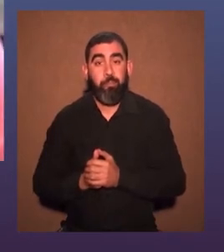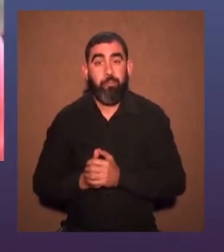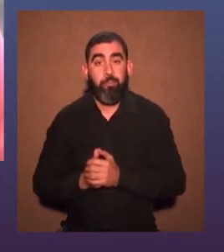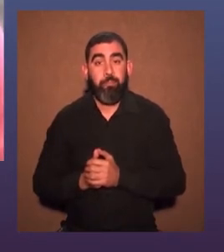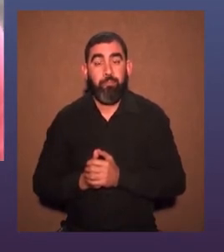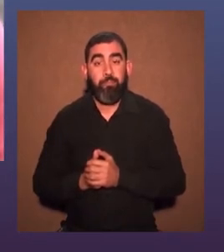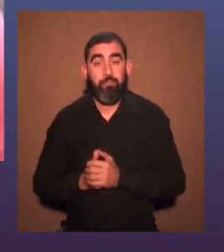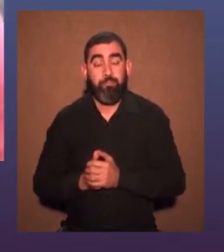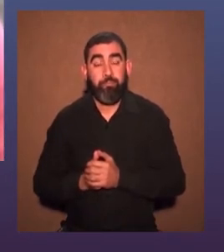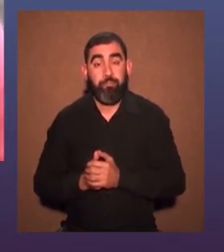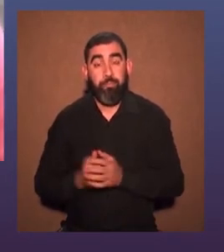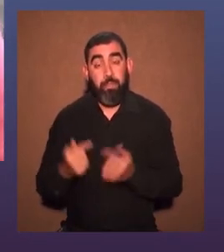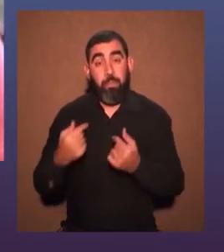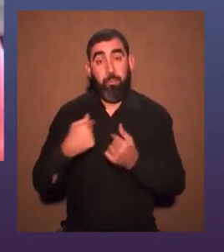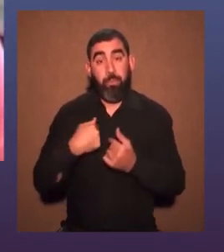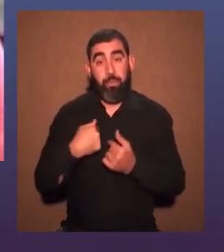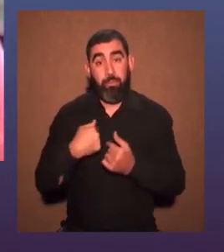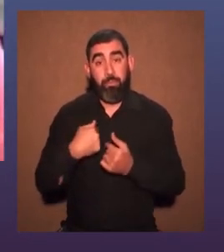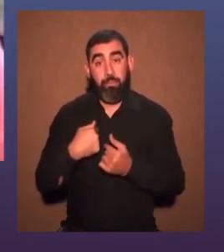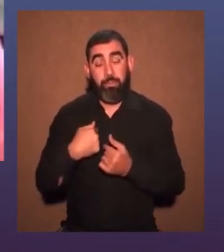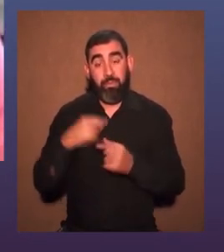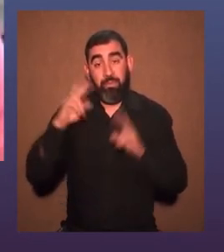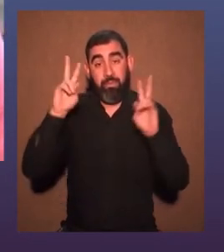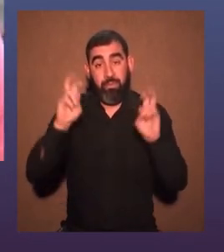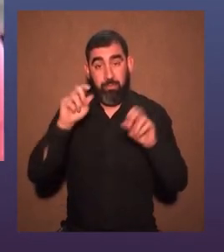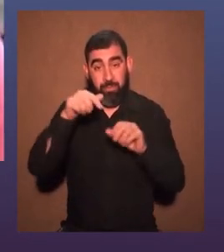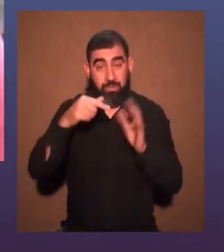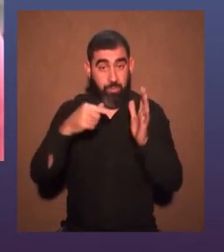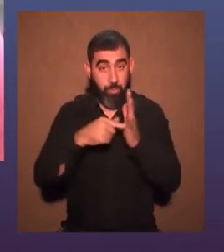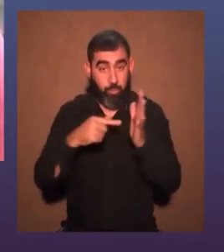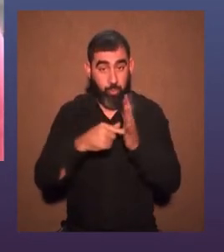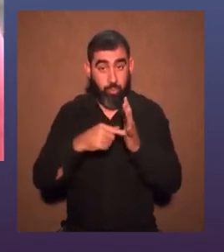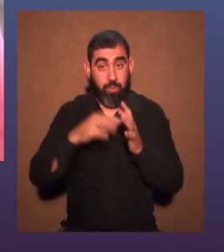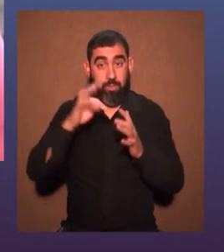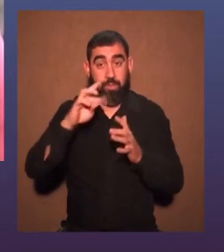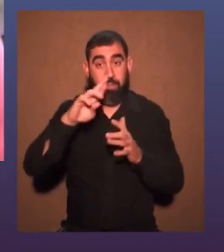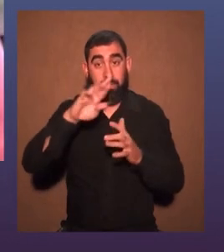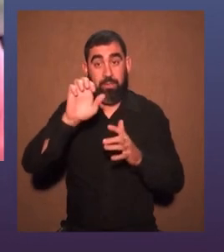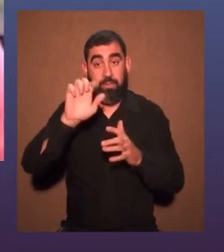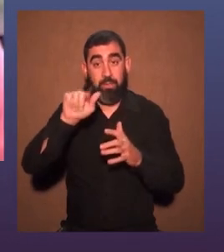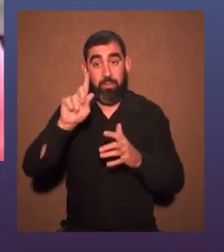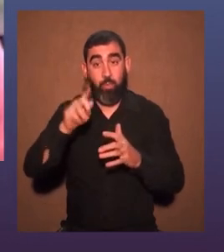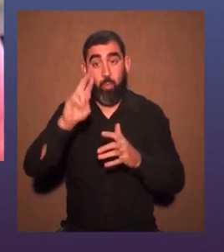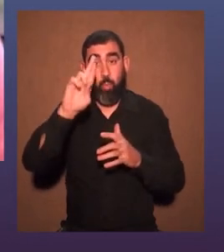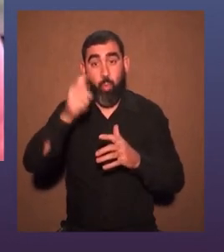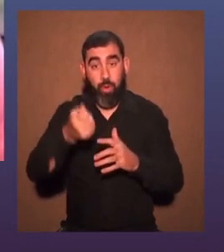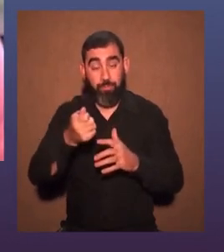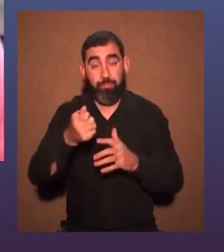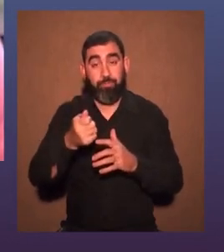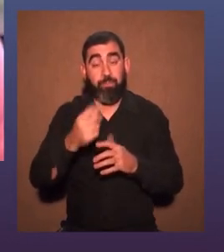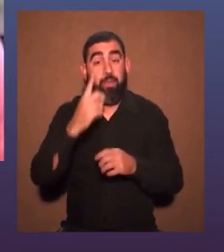Bueno, para mí, por ejemplo, en este caso puntual de La Tregua, primero fue